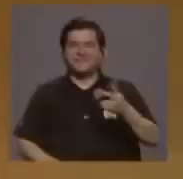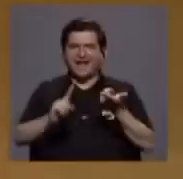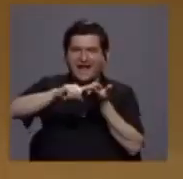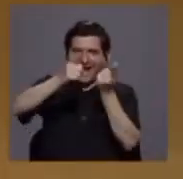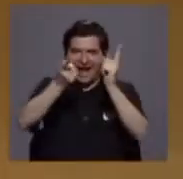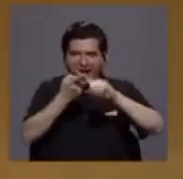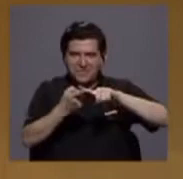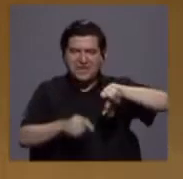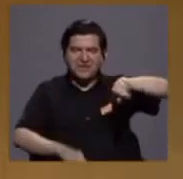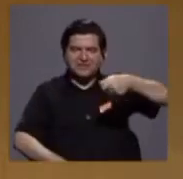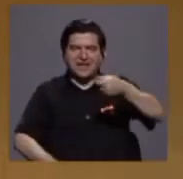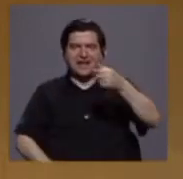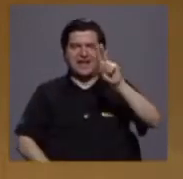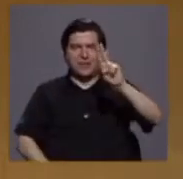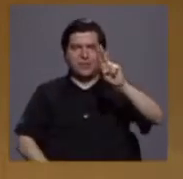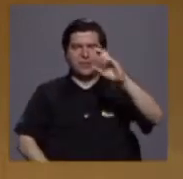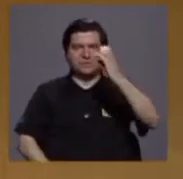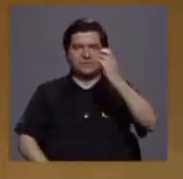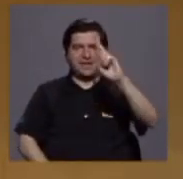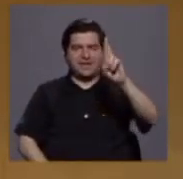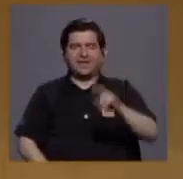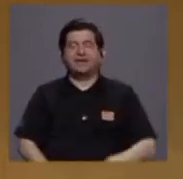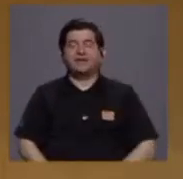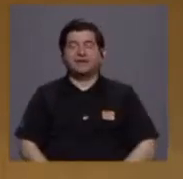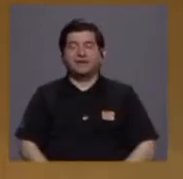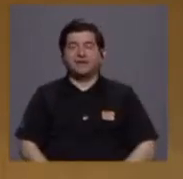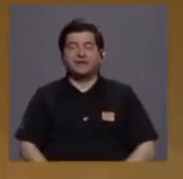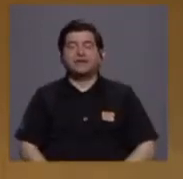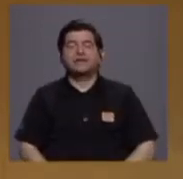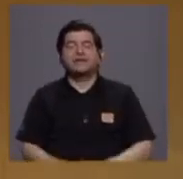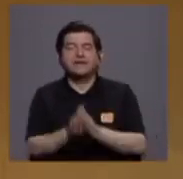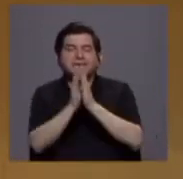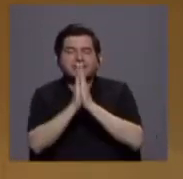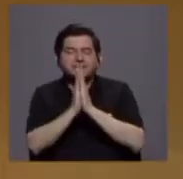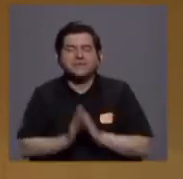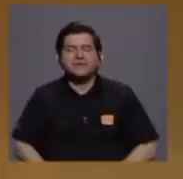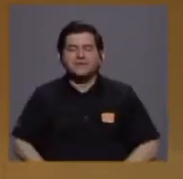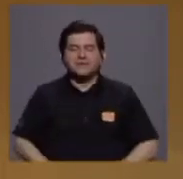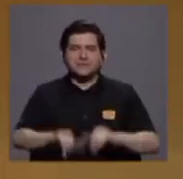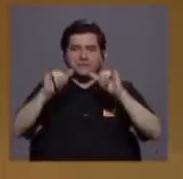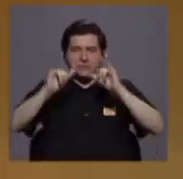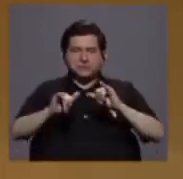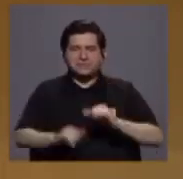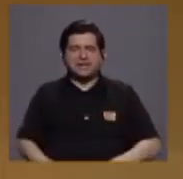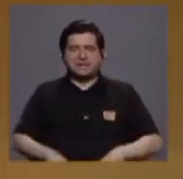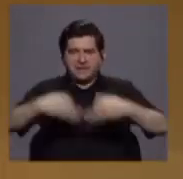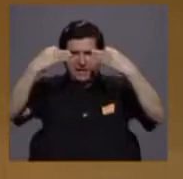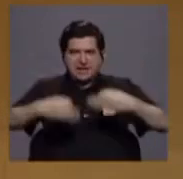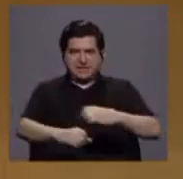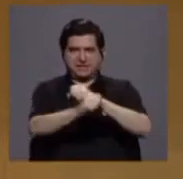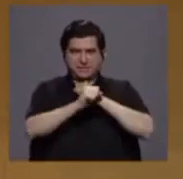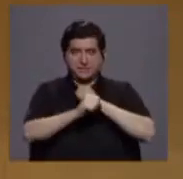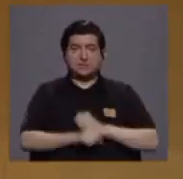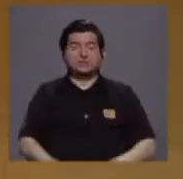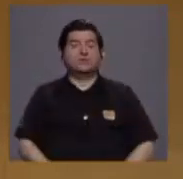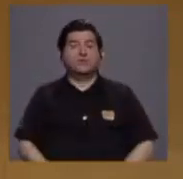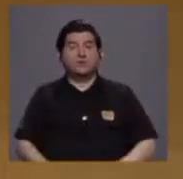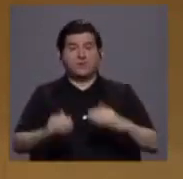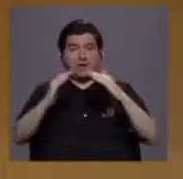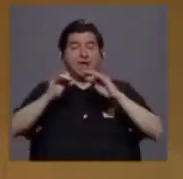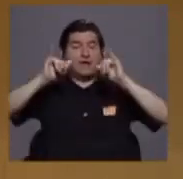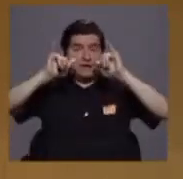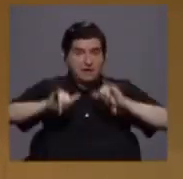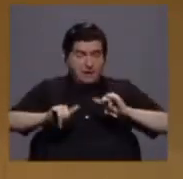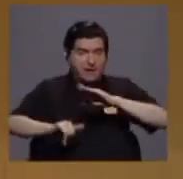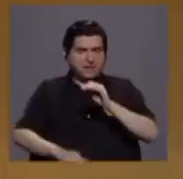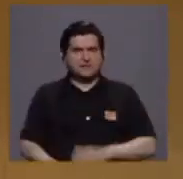Amigas y amigos de Canal UCR, los invitamos a que guarden todas las medidas de seguridad. Si pueden, quédense en su casa, lávense las